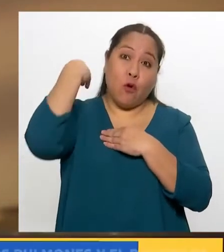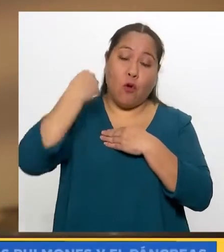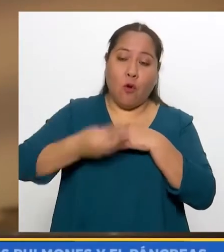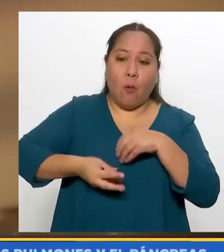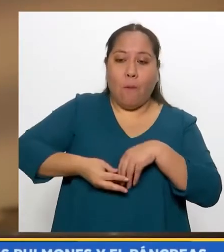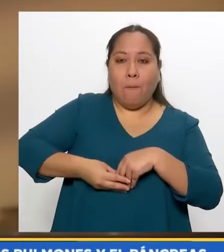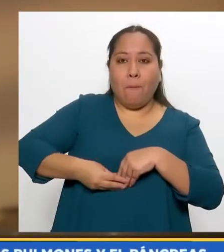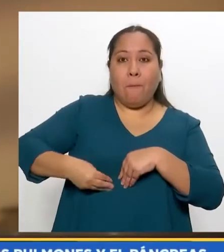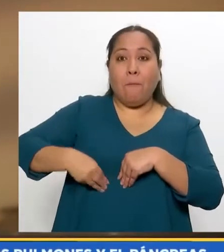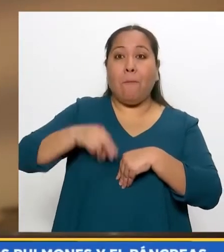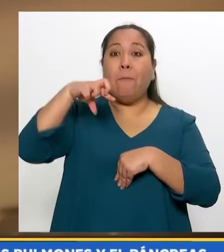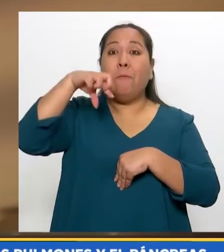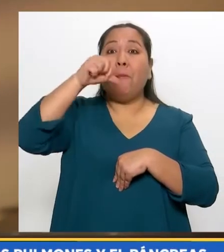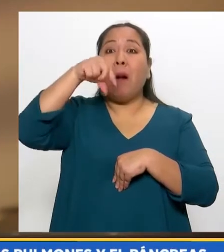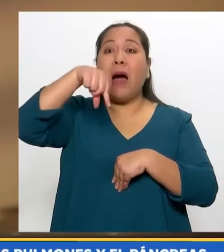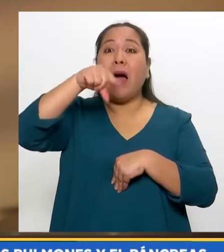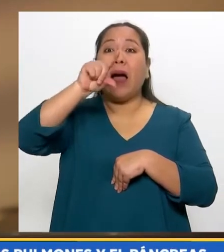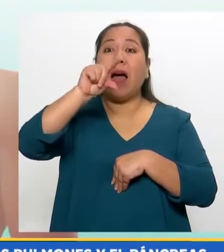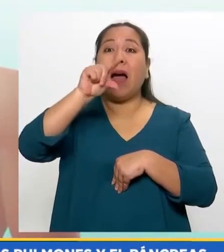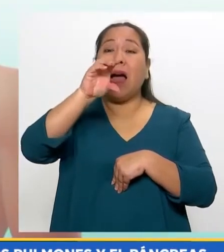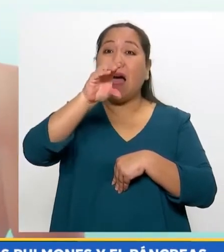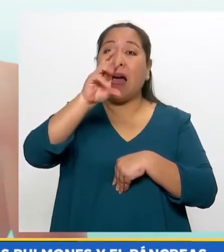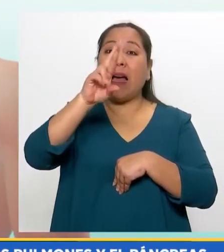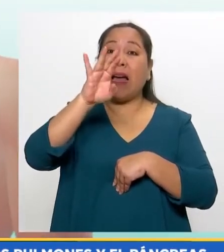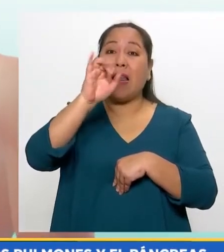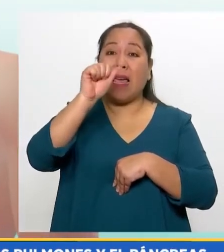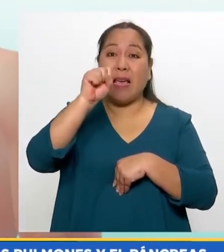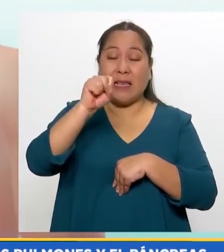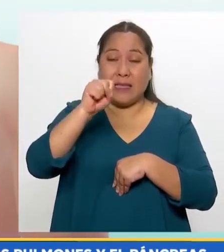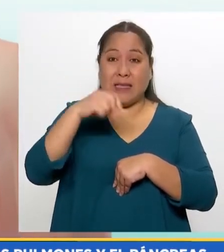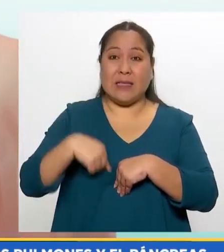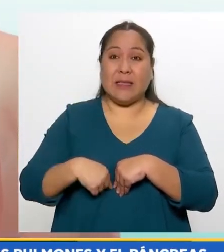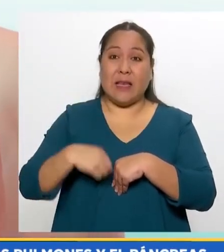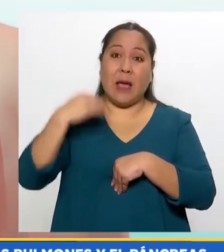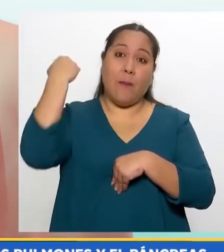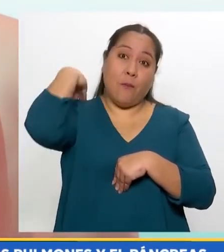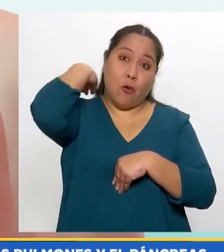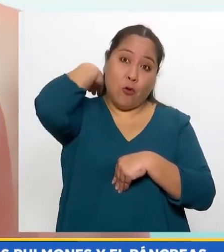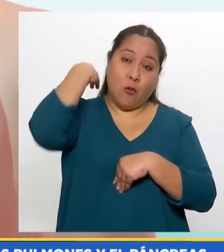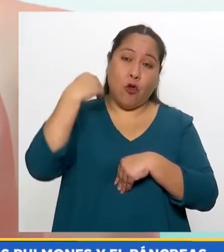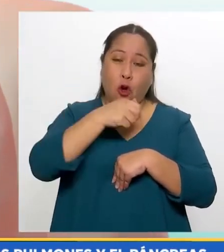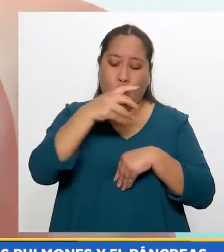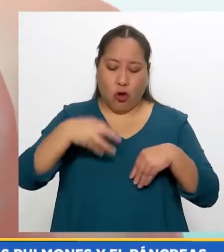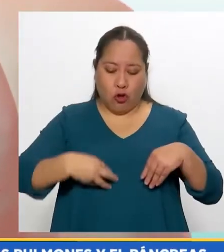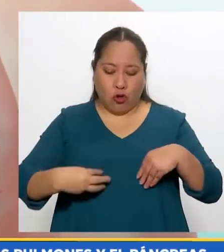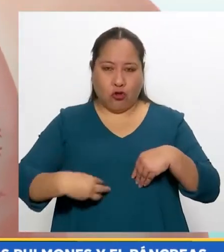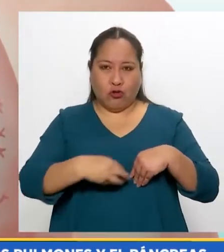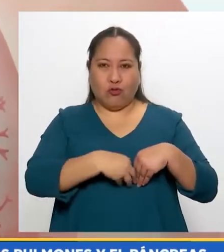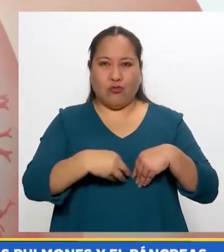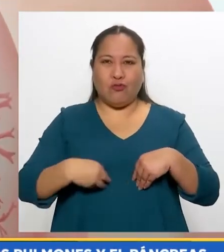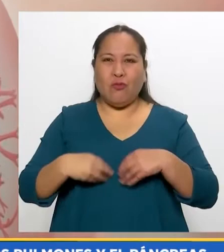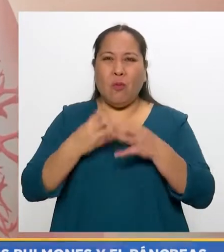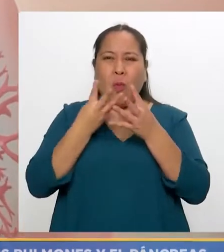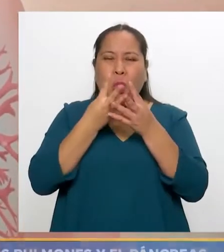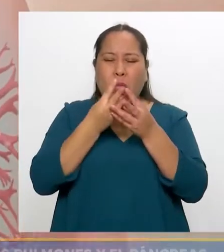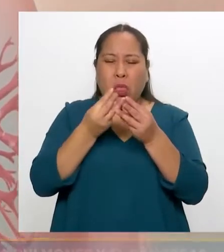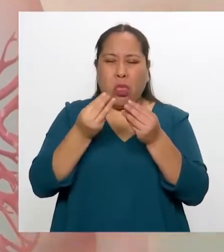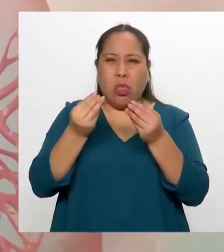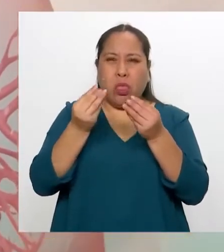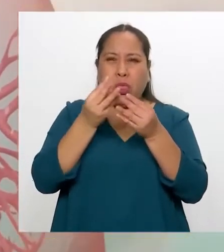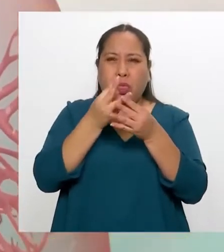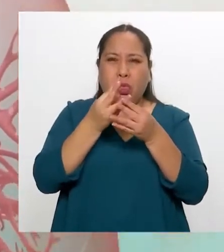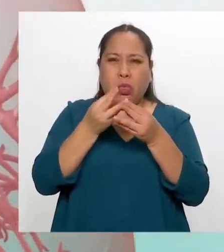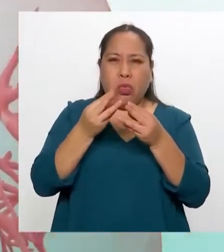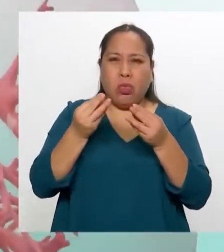pulmón, del páncreas. Es una enfermedad que produce a nivel del pulmón y de otros órganos una secreción muy